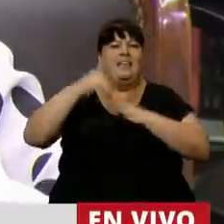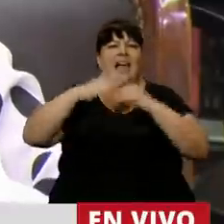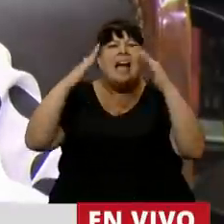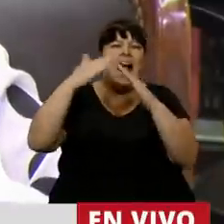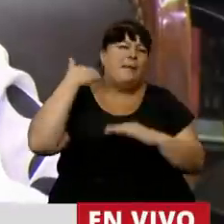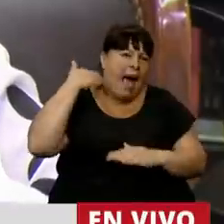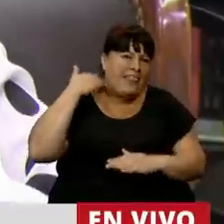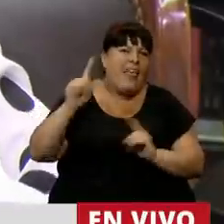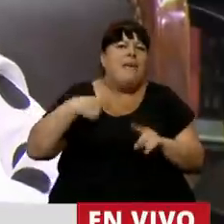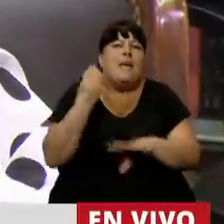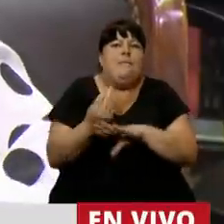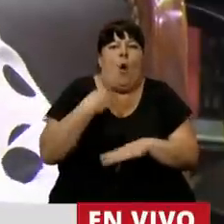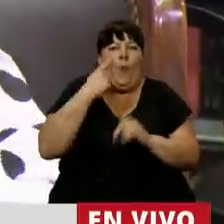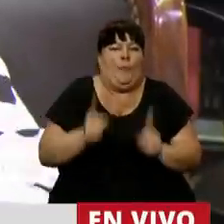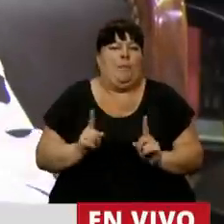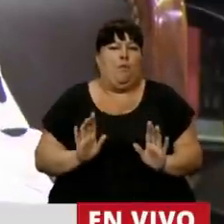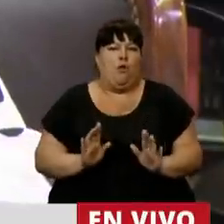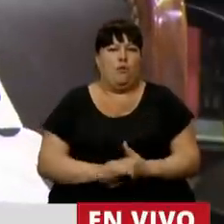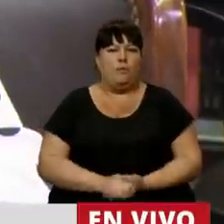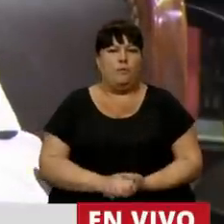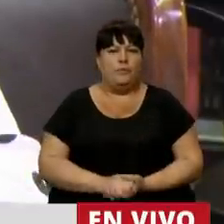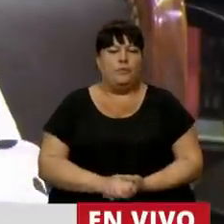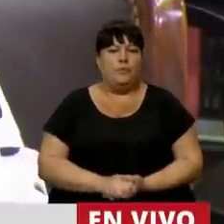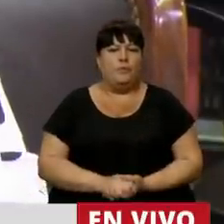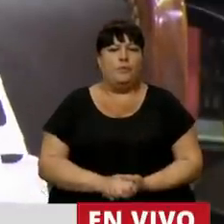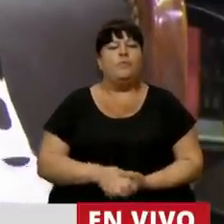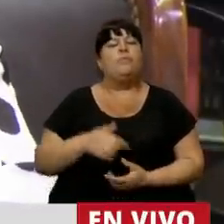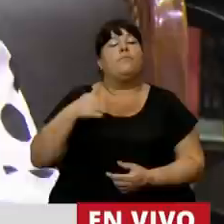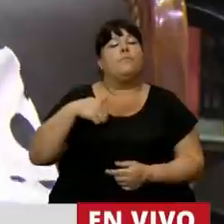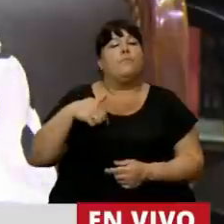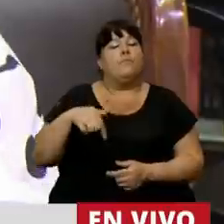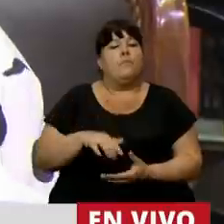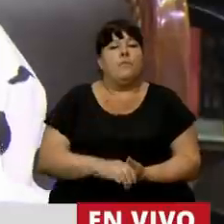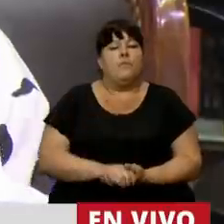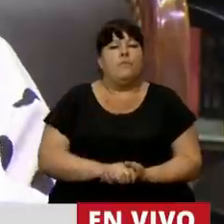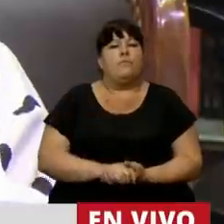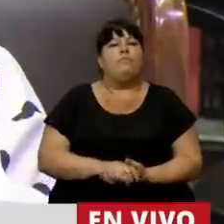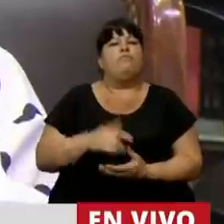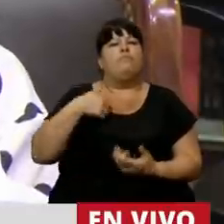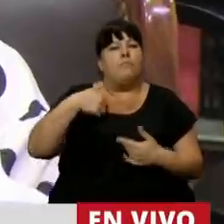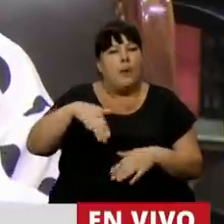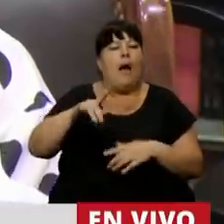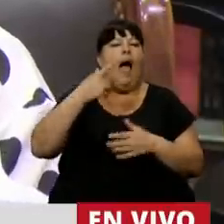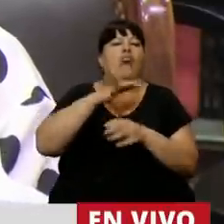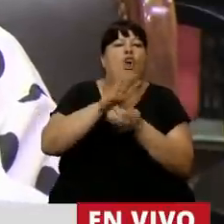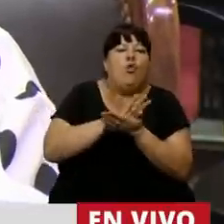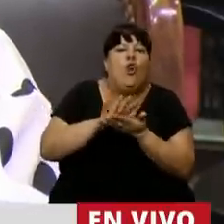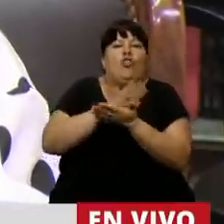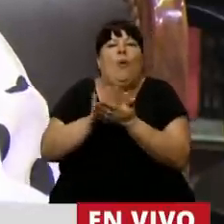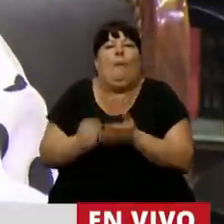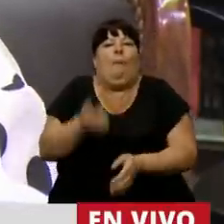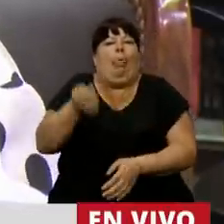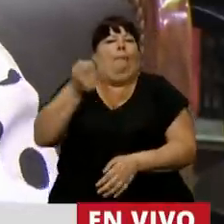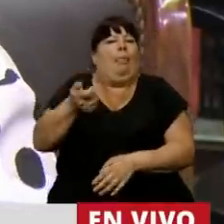en Mataderos y es donde vivo yo. Y nos iremos a ver parche tras parche,